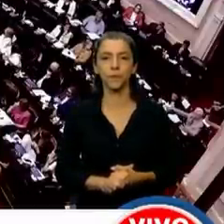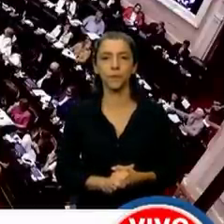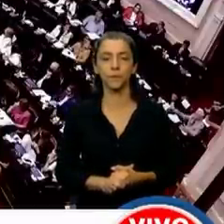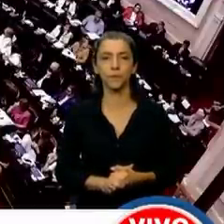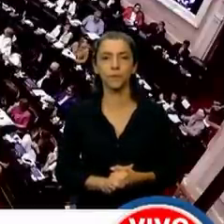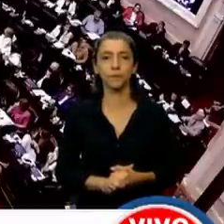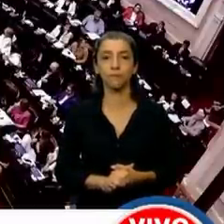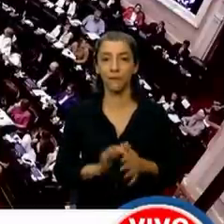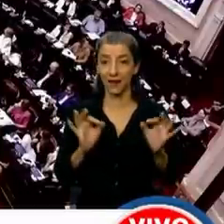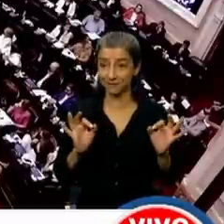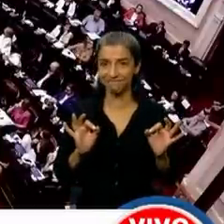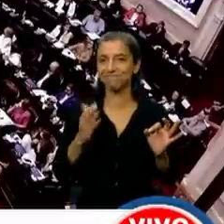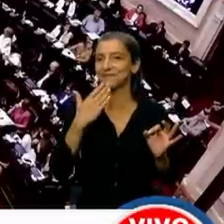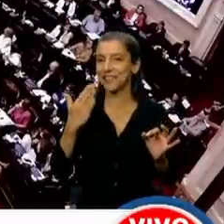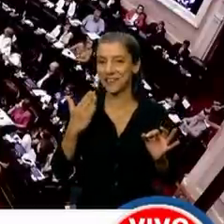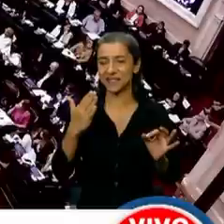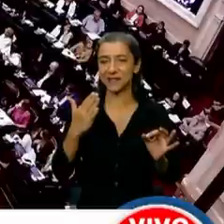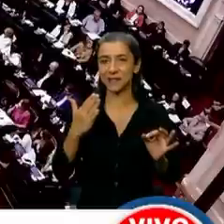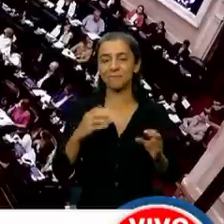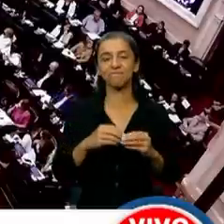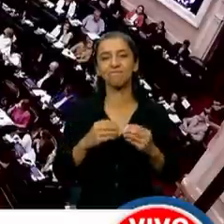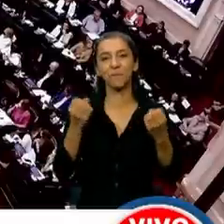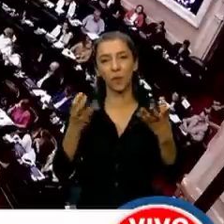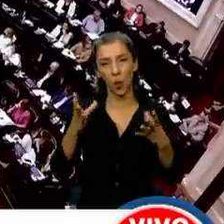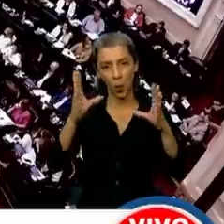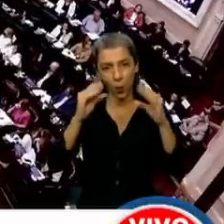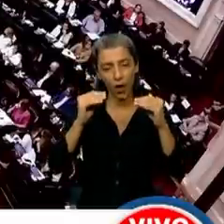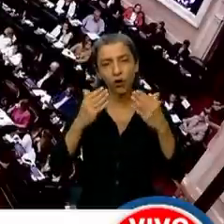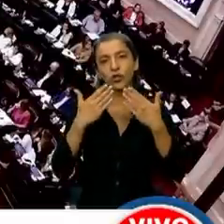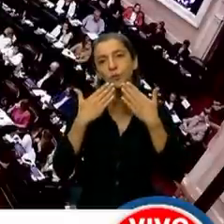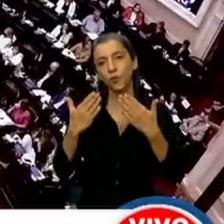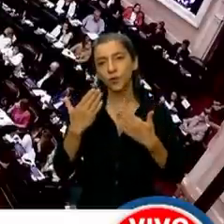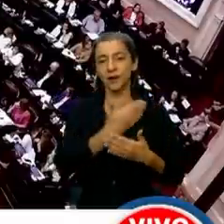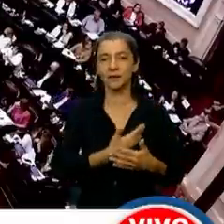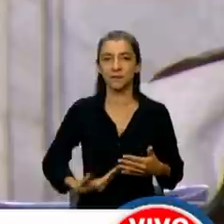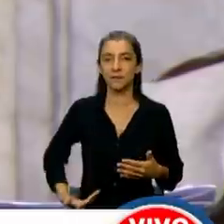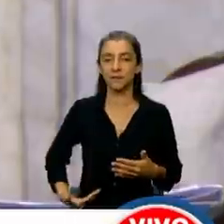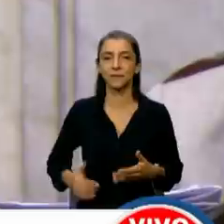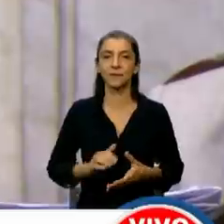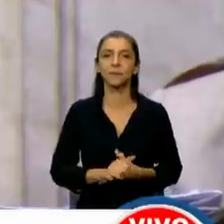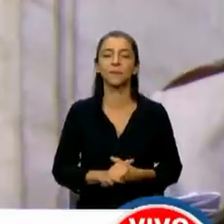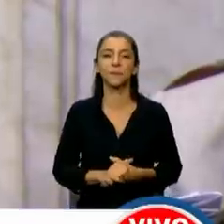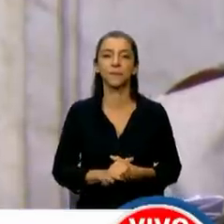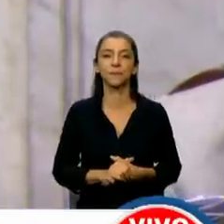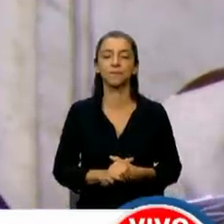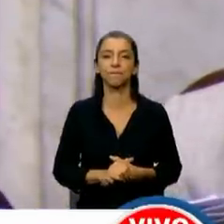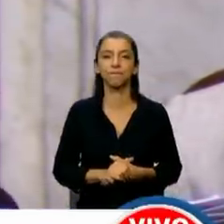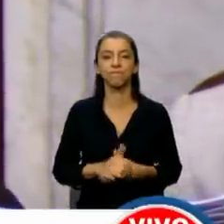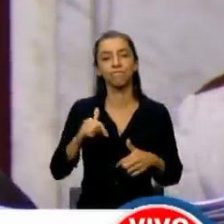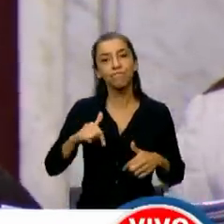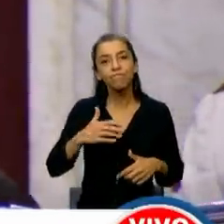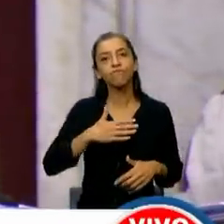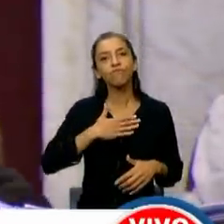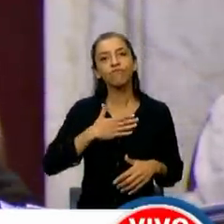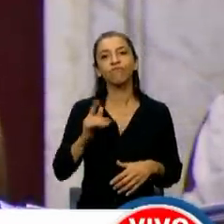y estas gracias muy buenas noches muchas gracias señor presidente es un honor estar aquí hoy en mi primera